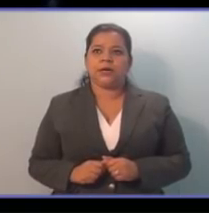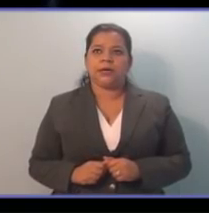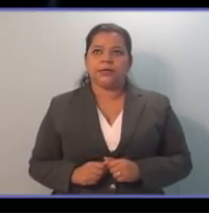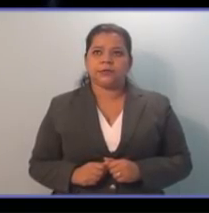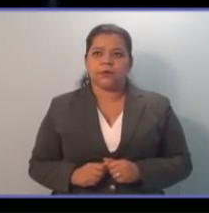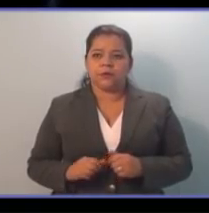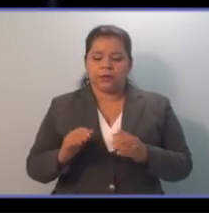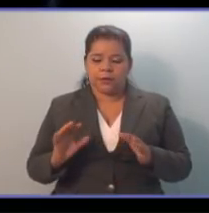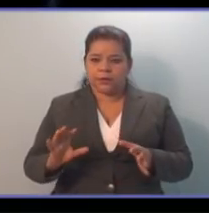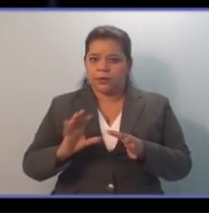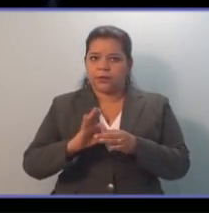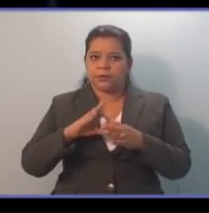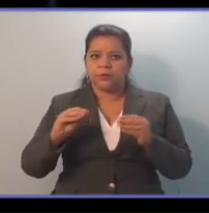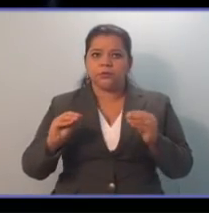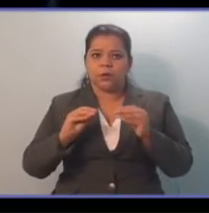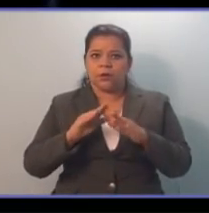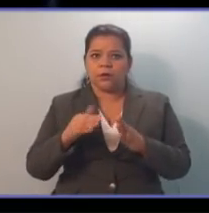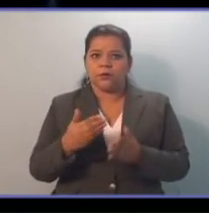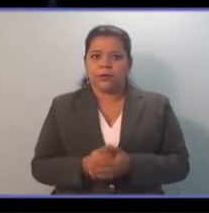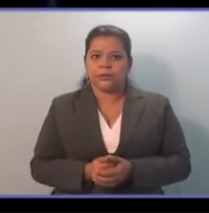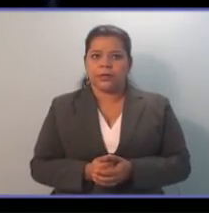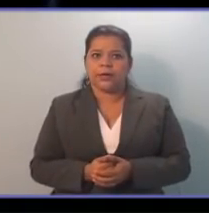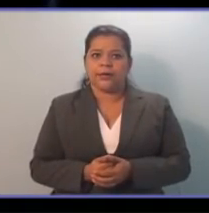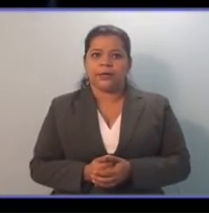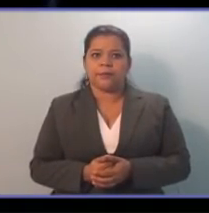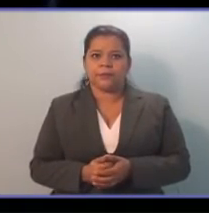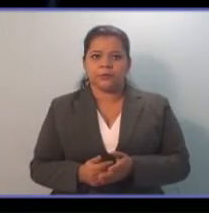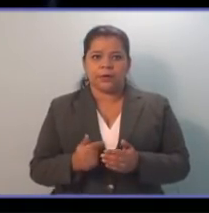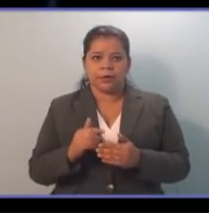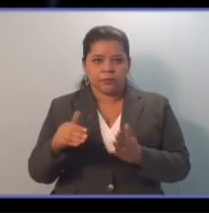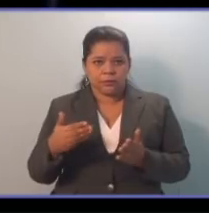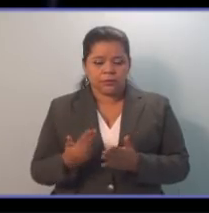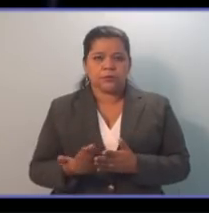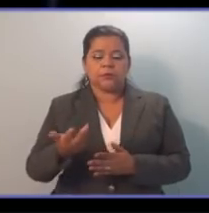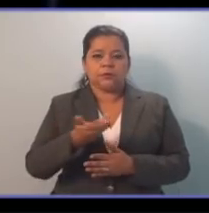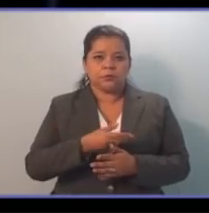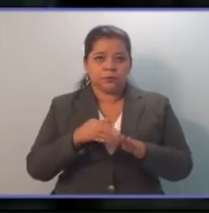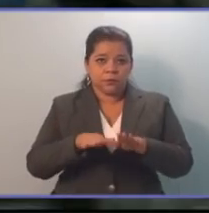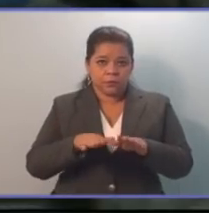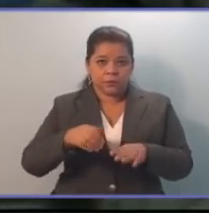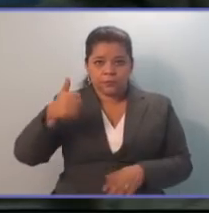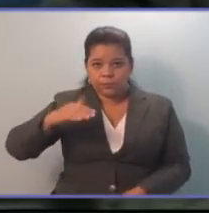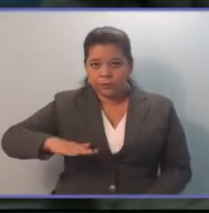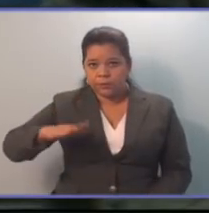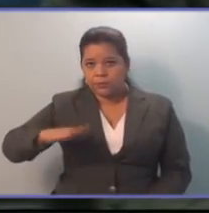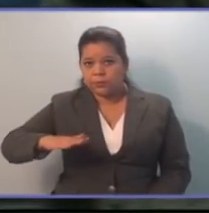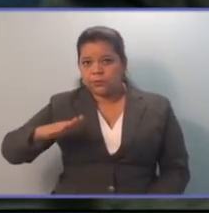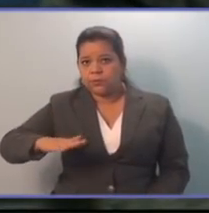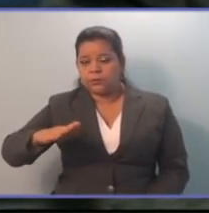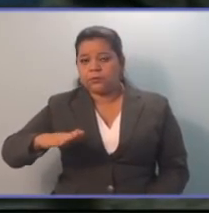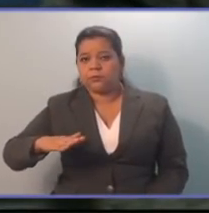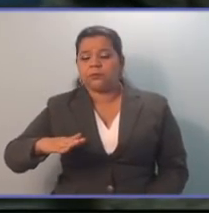Gracias, diputado que preside esta subcomisión. Buenas tardes, licenciada. Buenas tardes a todos los presentes.